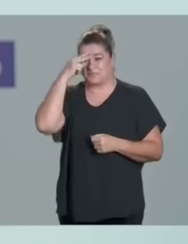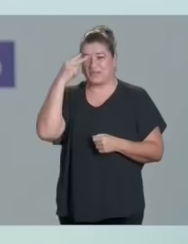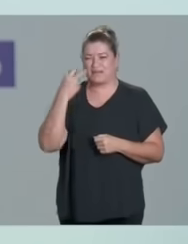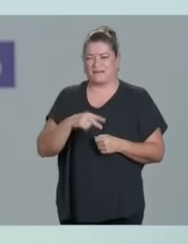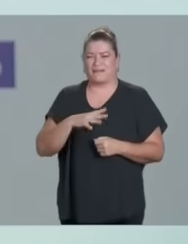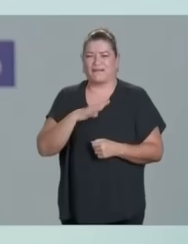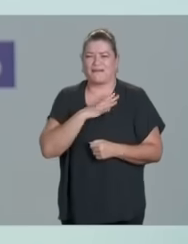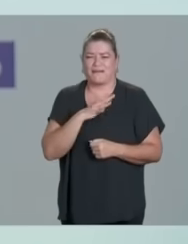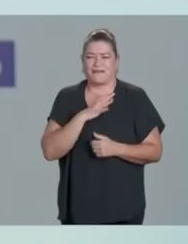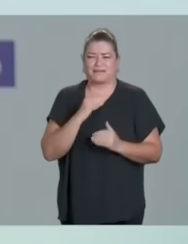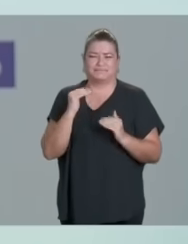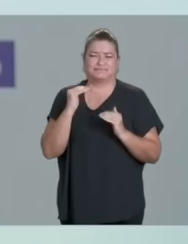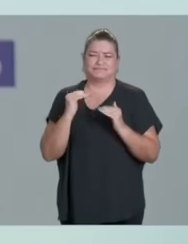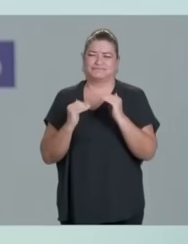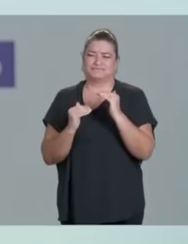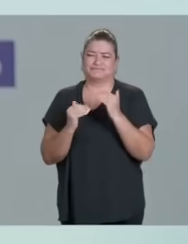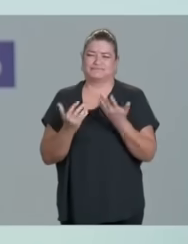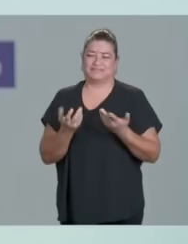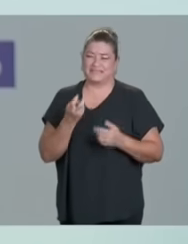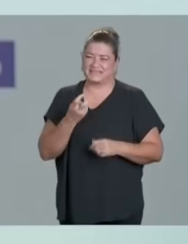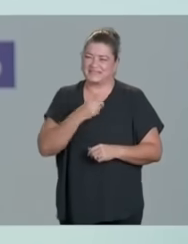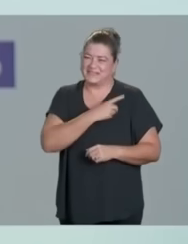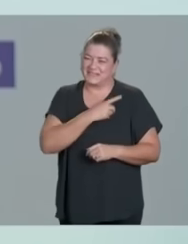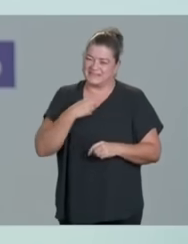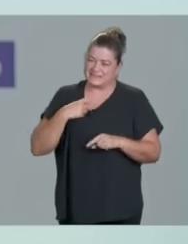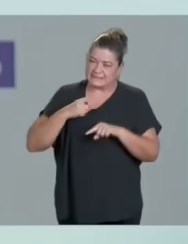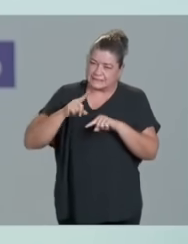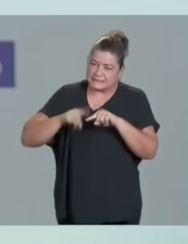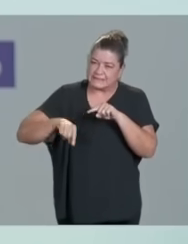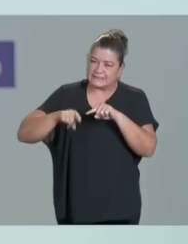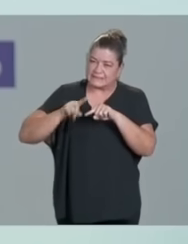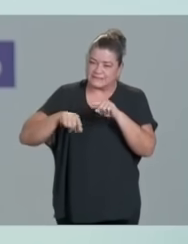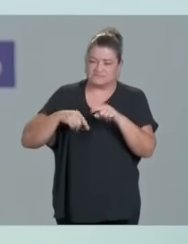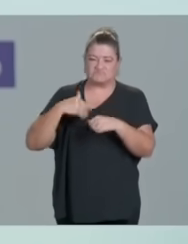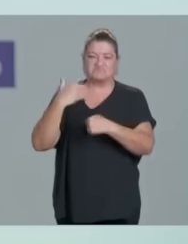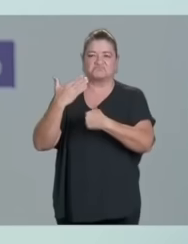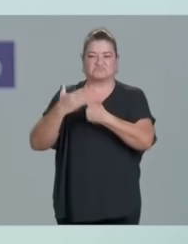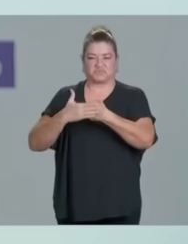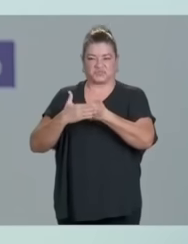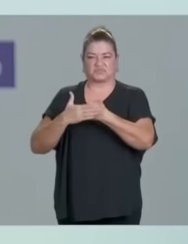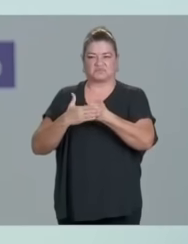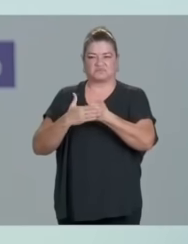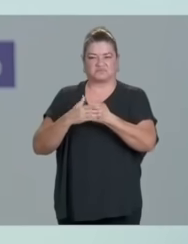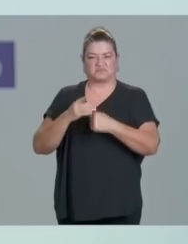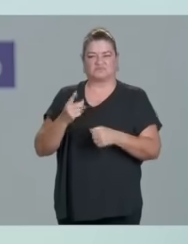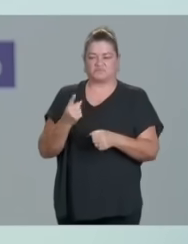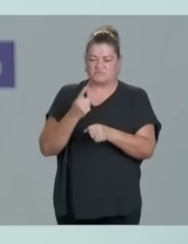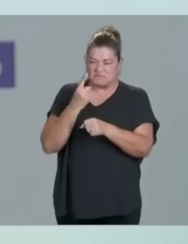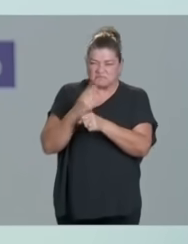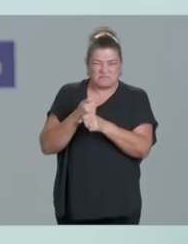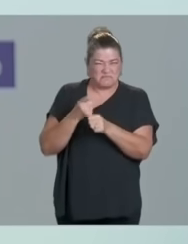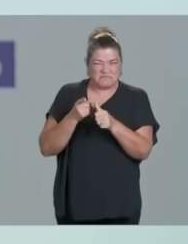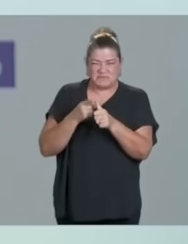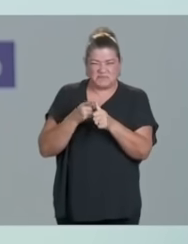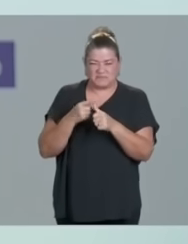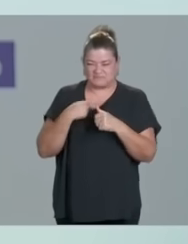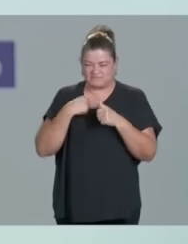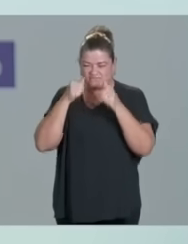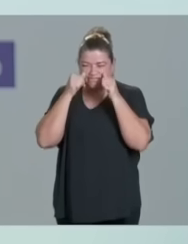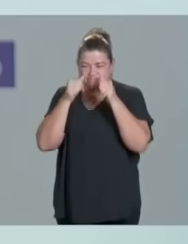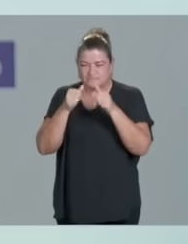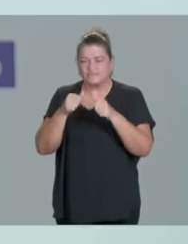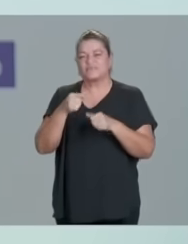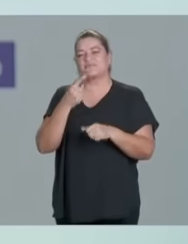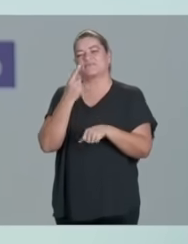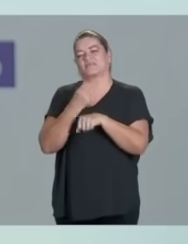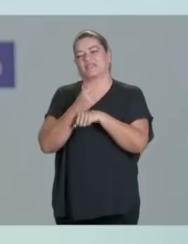tendría por qué serlo. Por eso vamos a aplicar el principio que de por el bien de todas y de todos, primero las niñas y los niños, con un programa nacional de